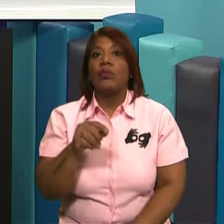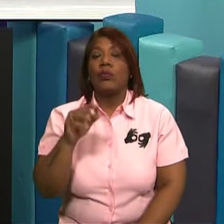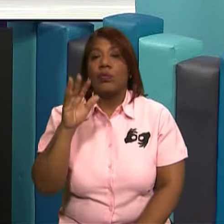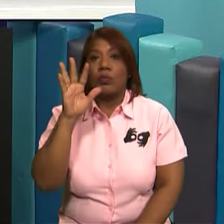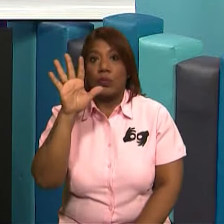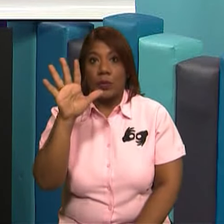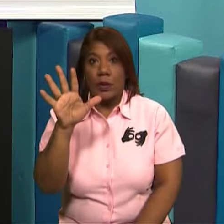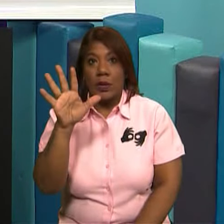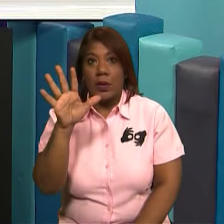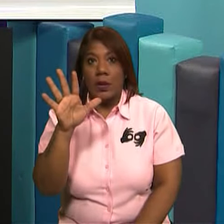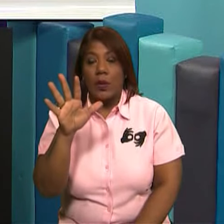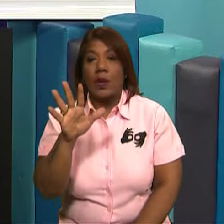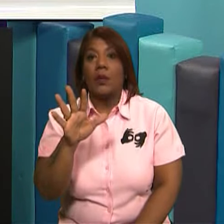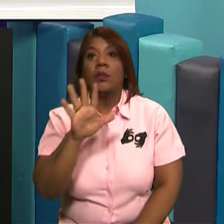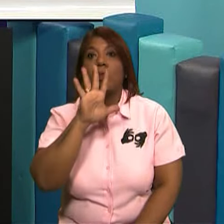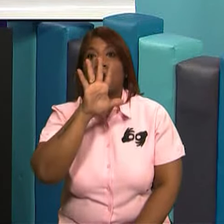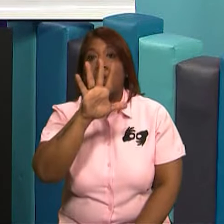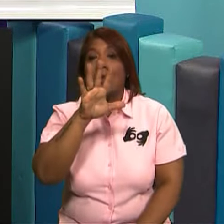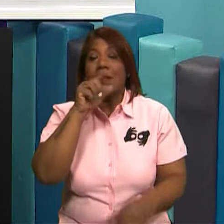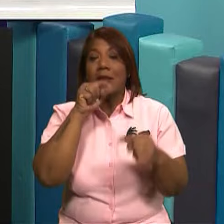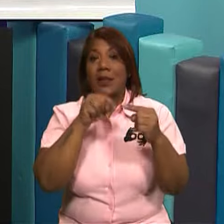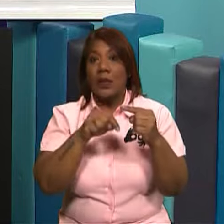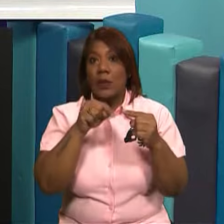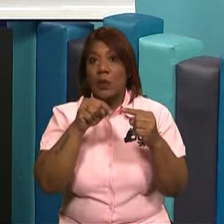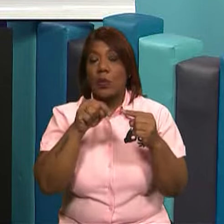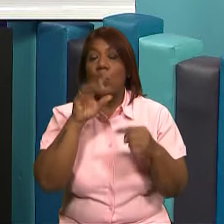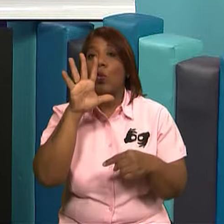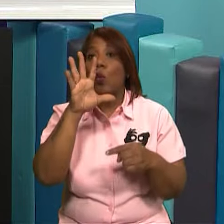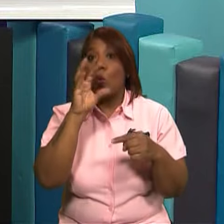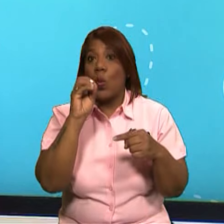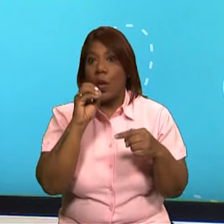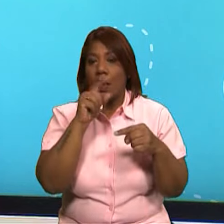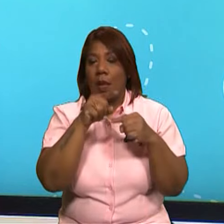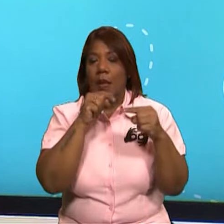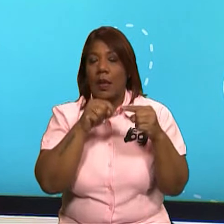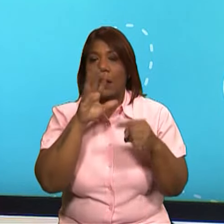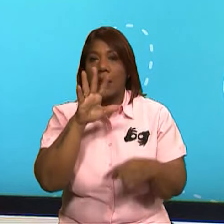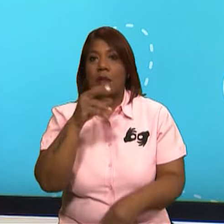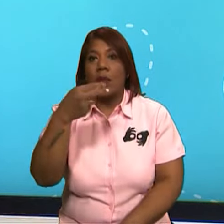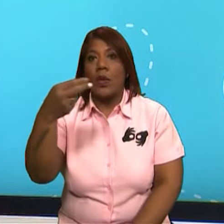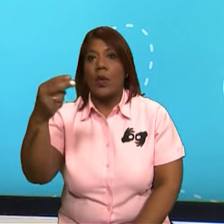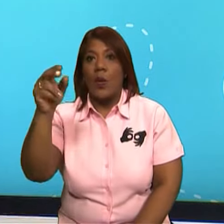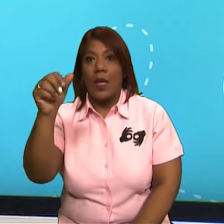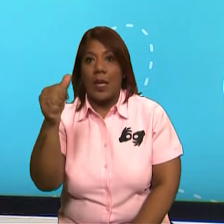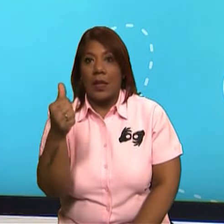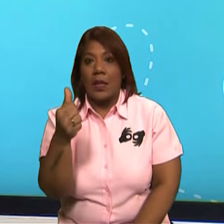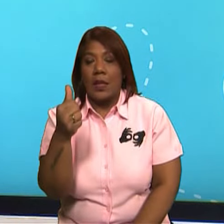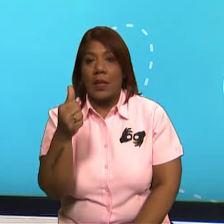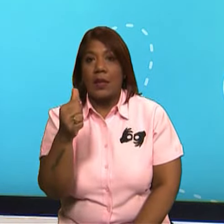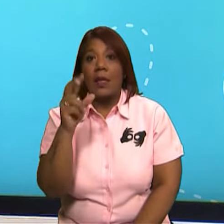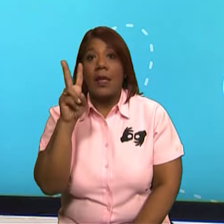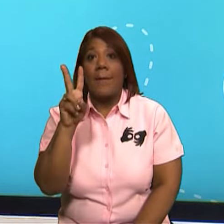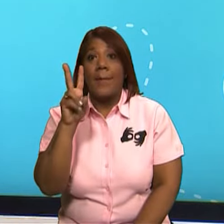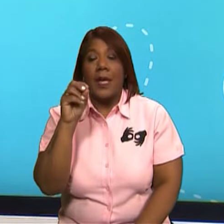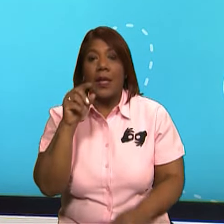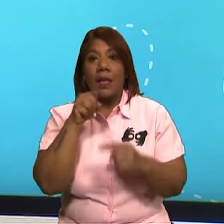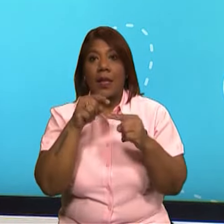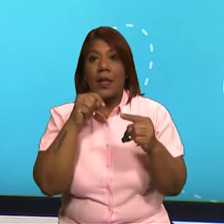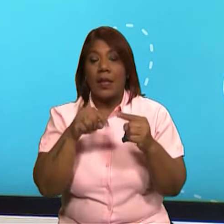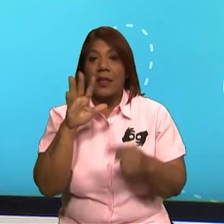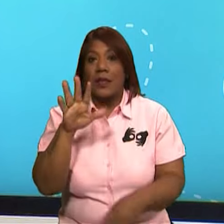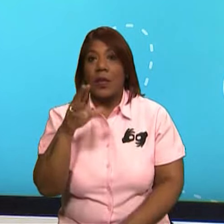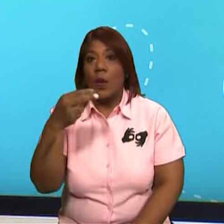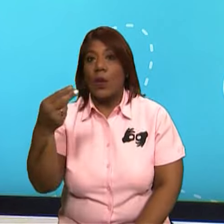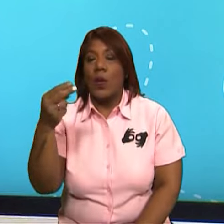el divisor. 50 entre 5, lo vemos acá en la parte de arriba, 50 entre 5 me da 10 y 20